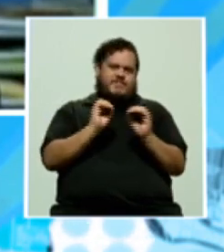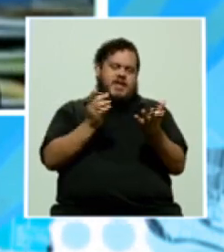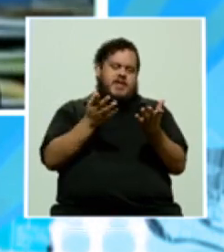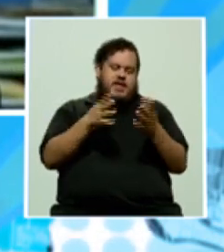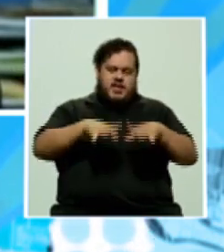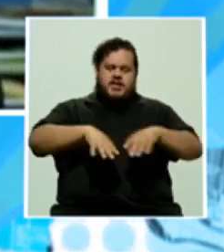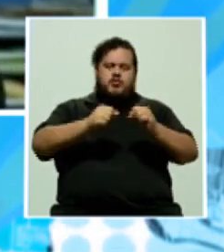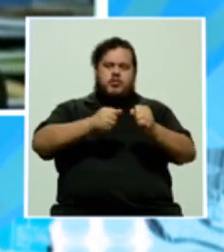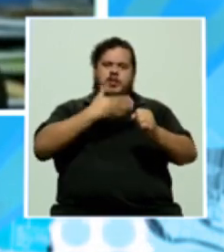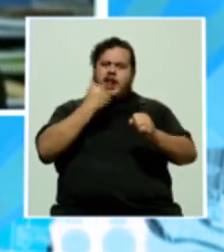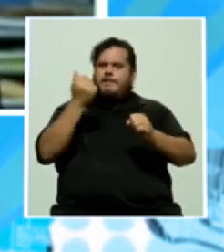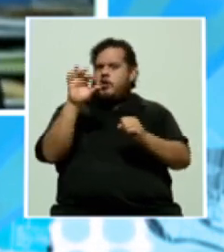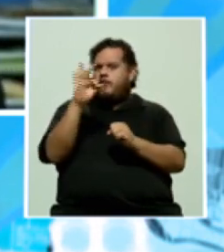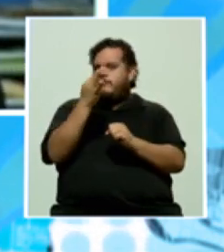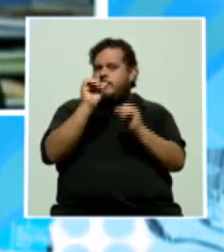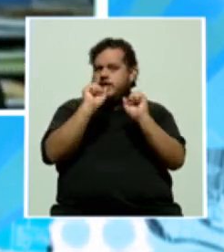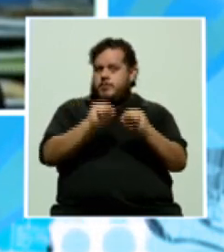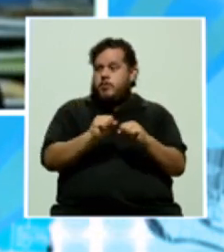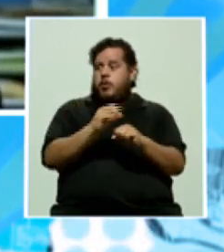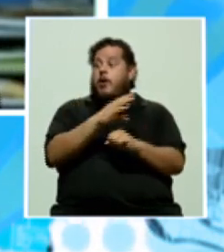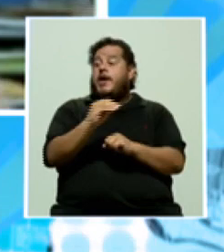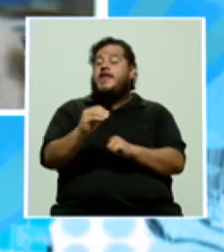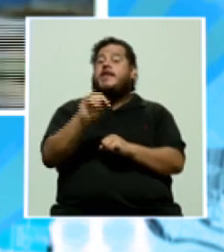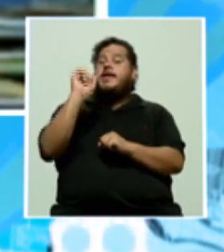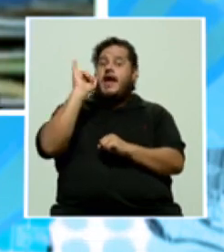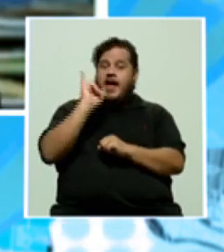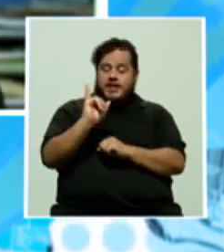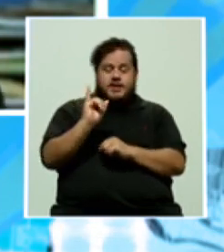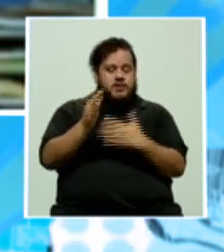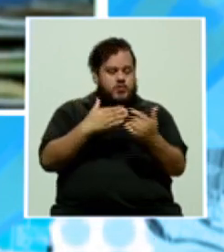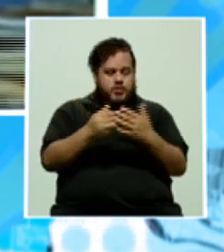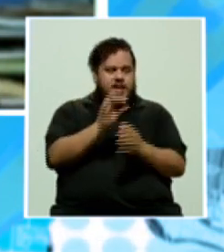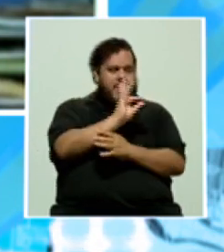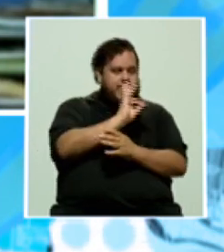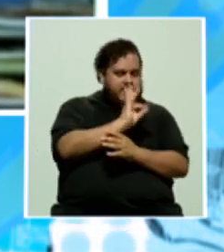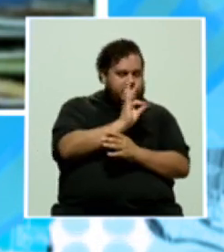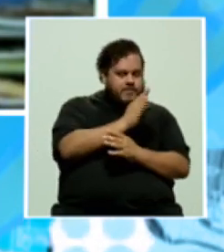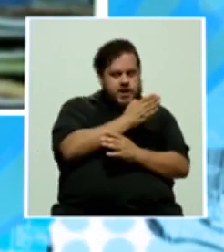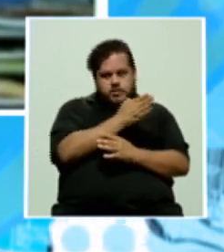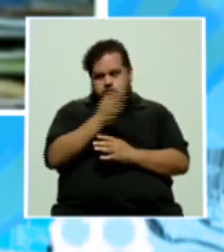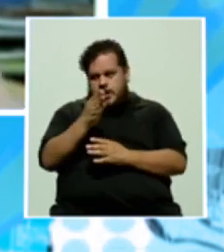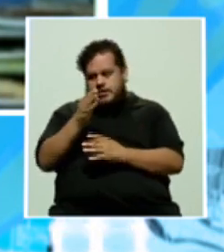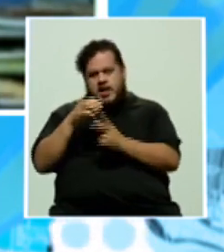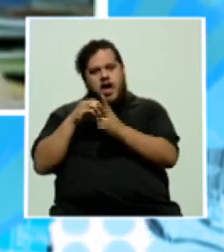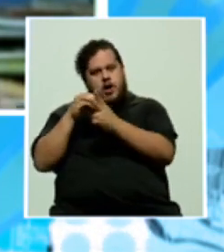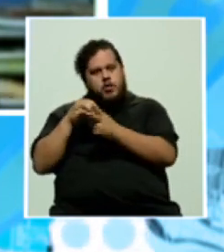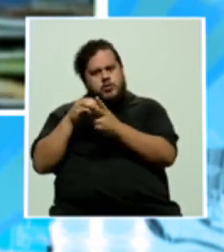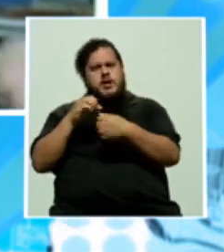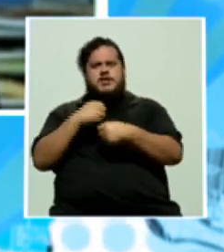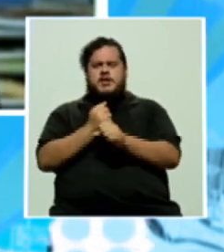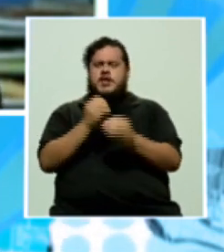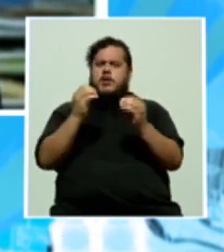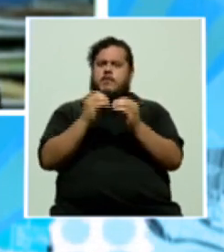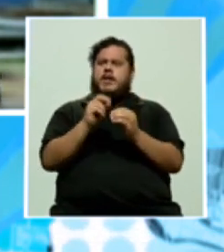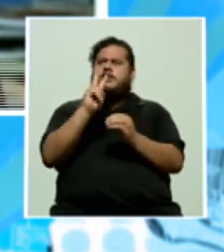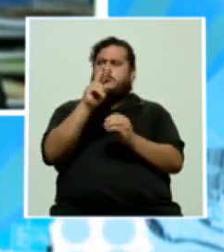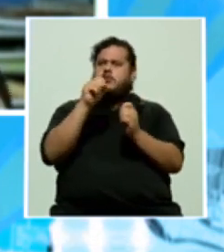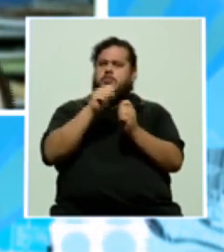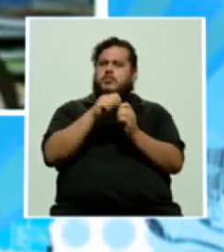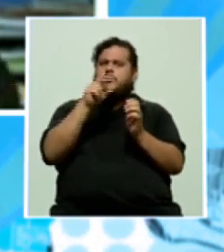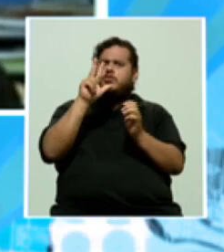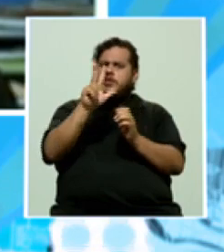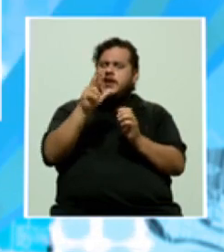mejor manera que se pudo y aún así, desde febrero hasta octubre, se crearon más de